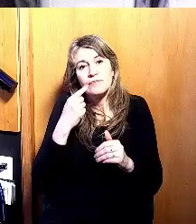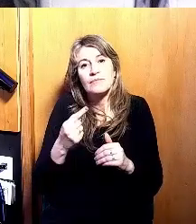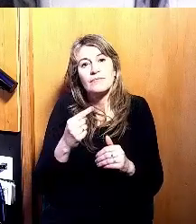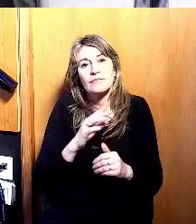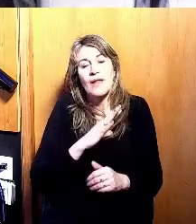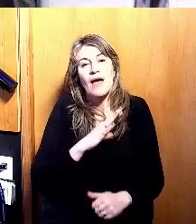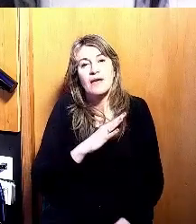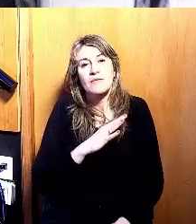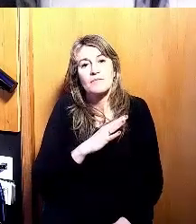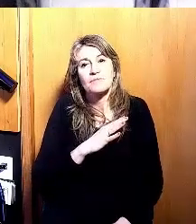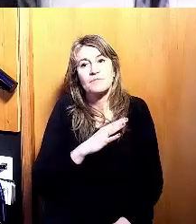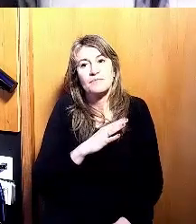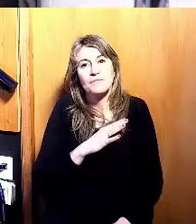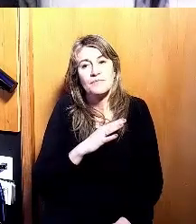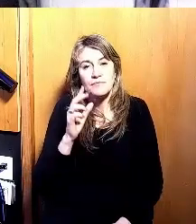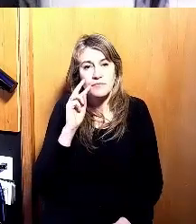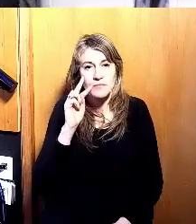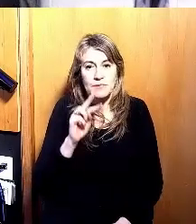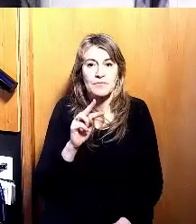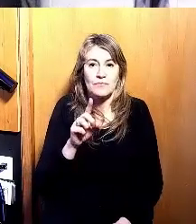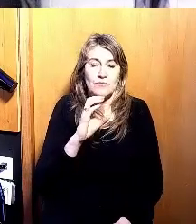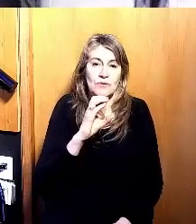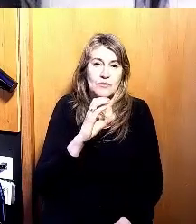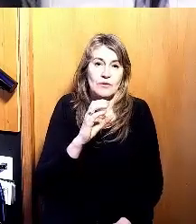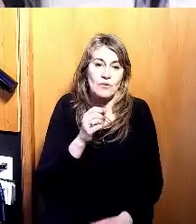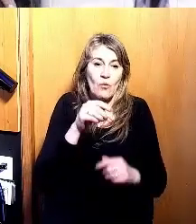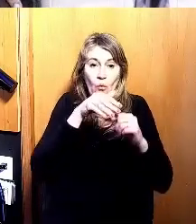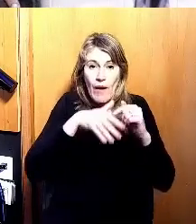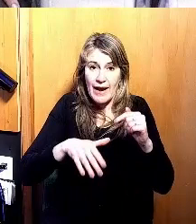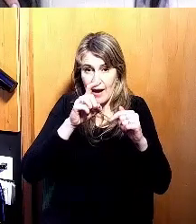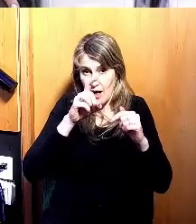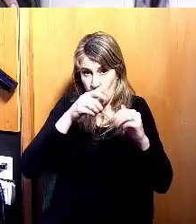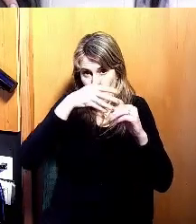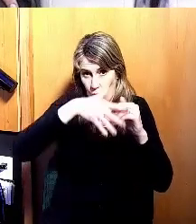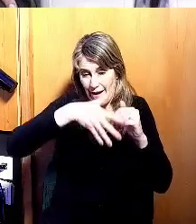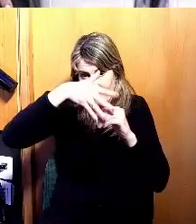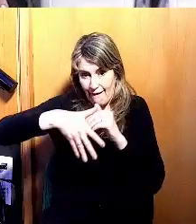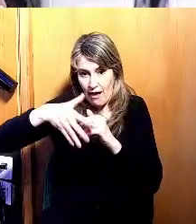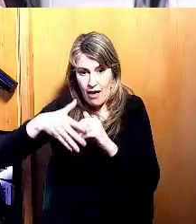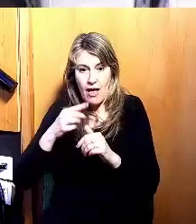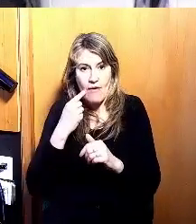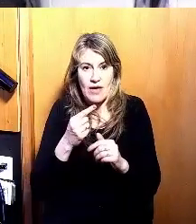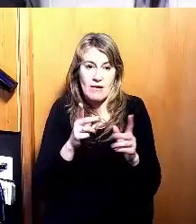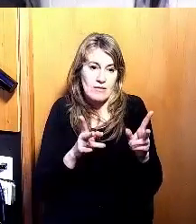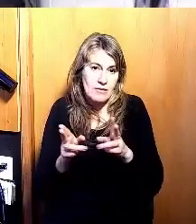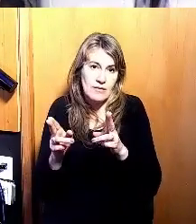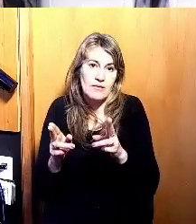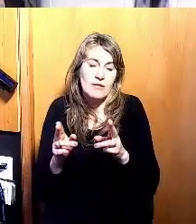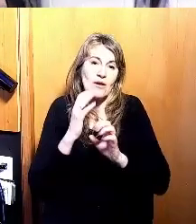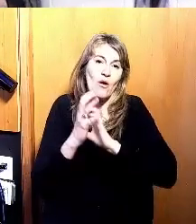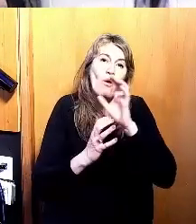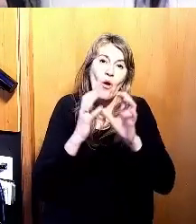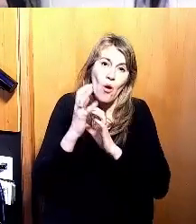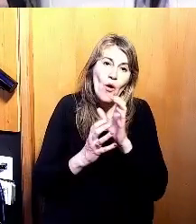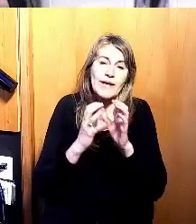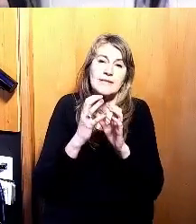prender la capa de cuencas, que es la que, divide esta información, que está con los colores de la gráfica que